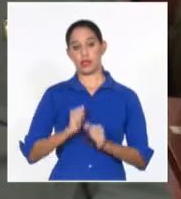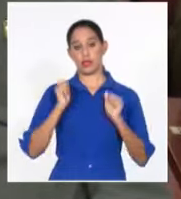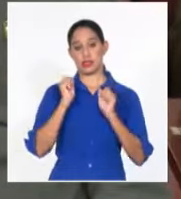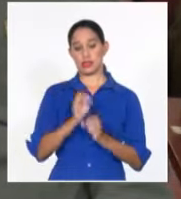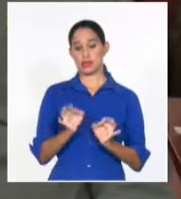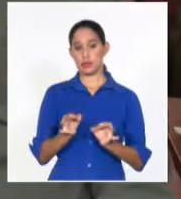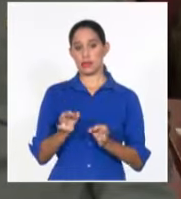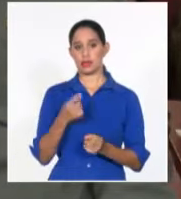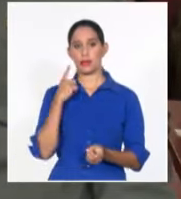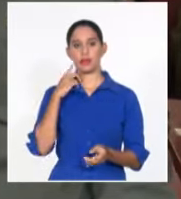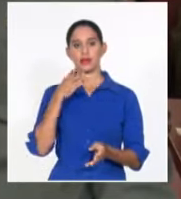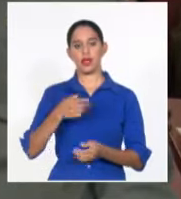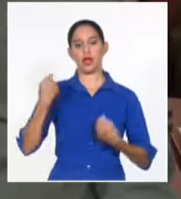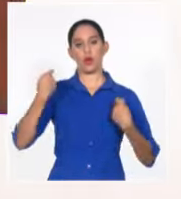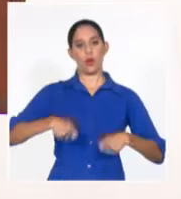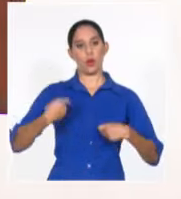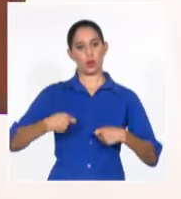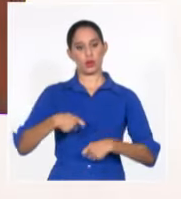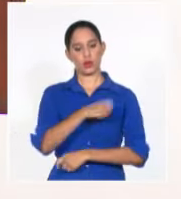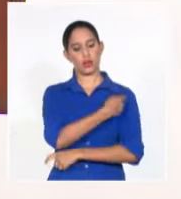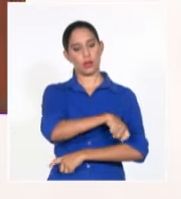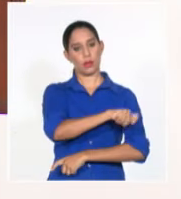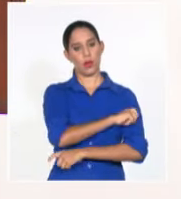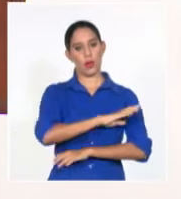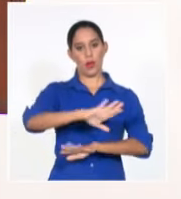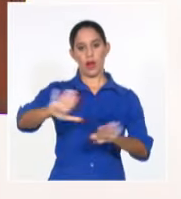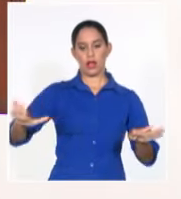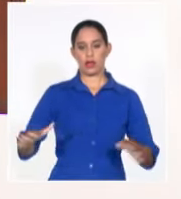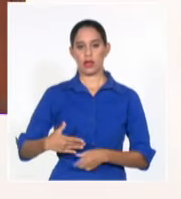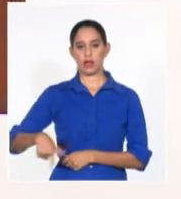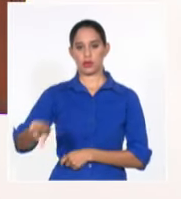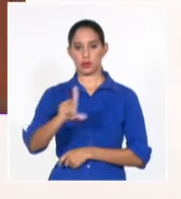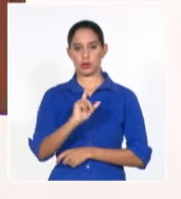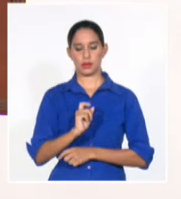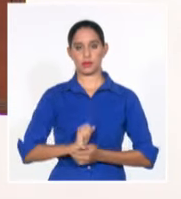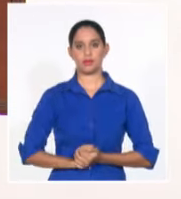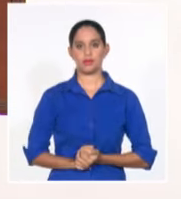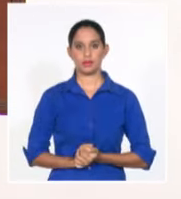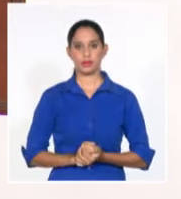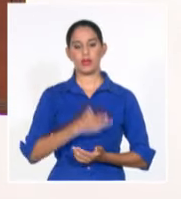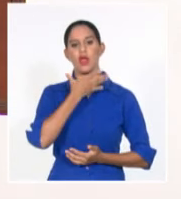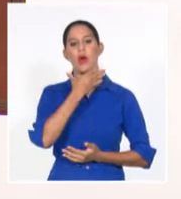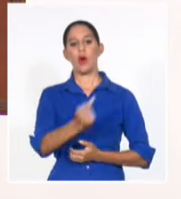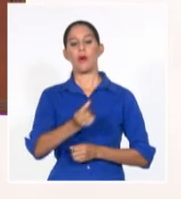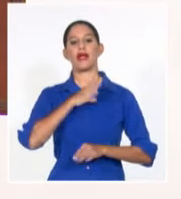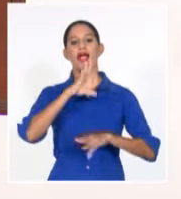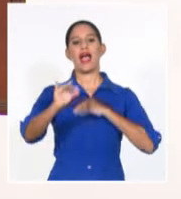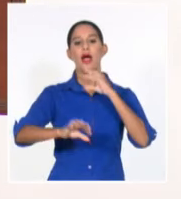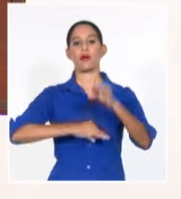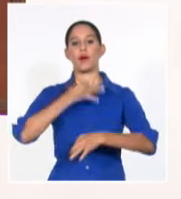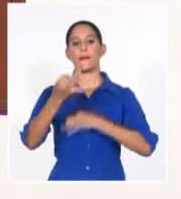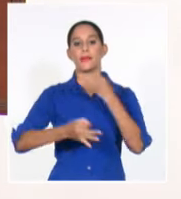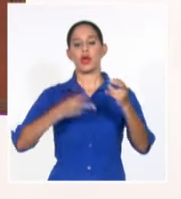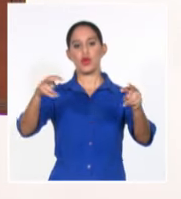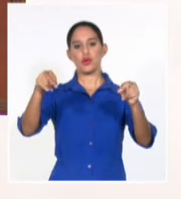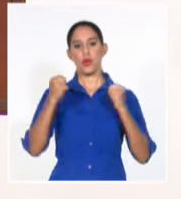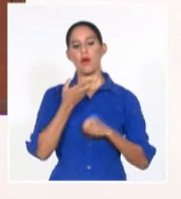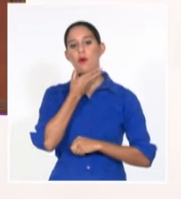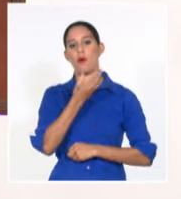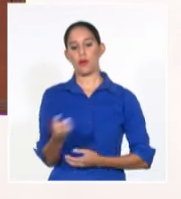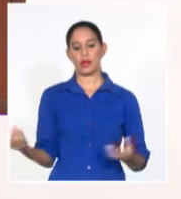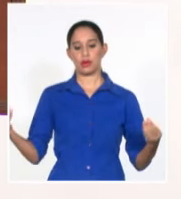a impartir justicia en el sector. Un joven fiscal militar habló en nombre de las nuevas generaciones.